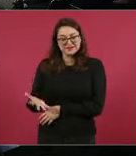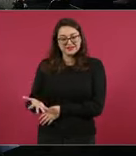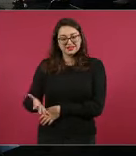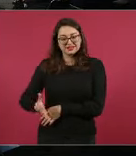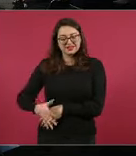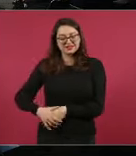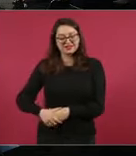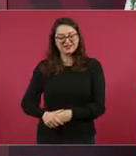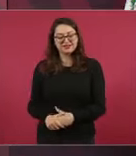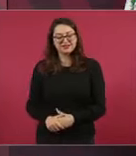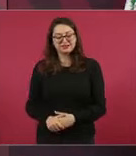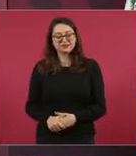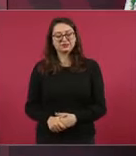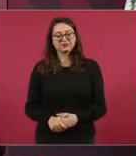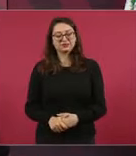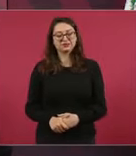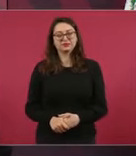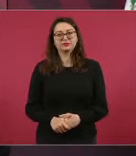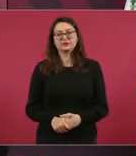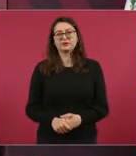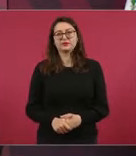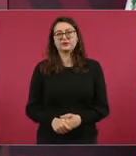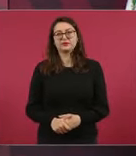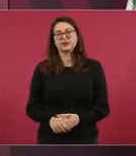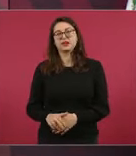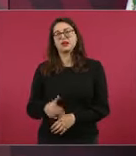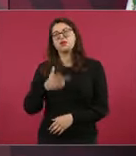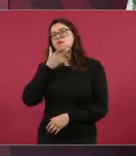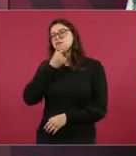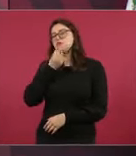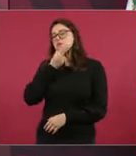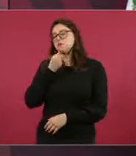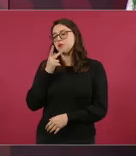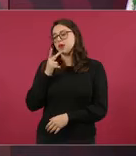Primer, ¿qué decía Pellicer?